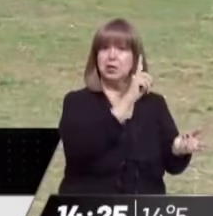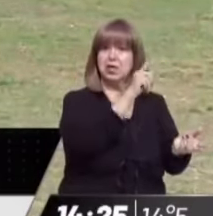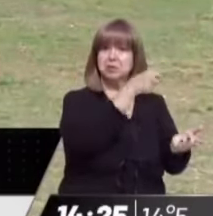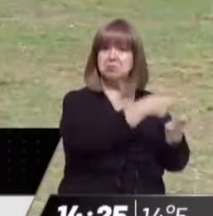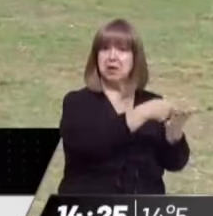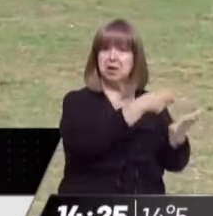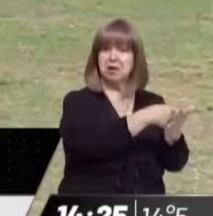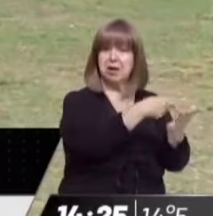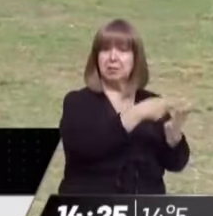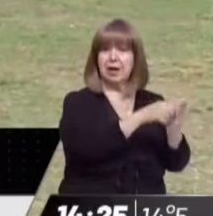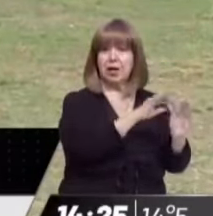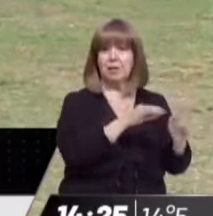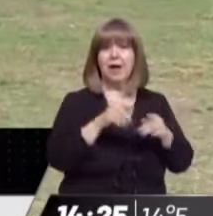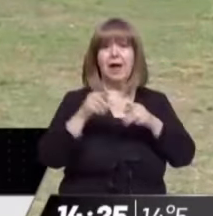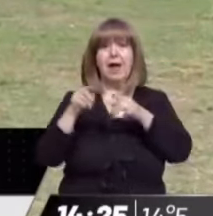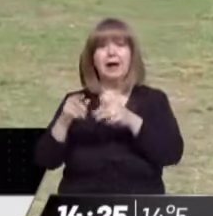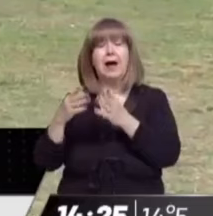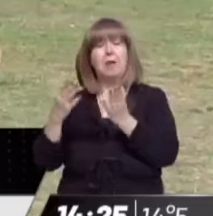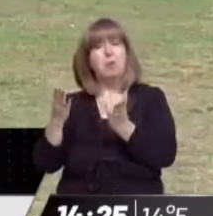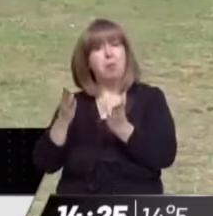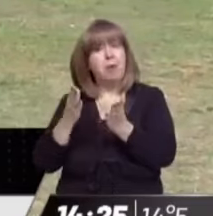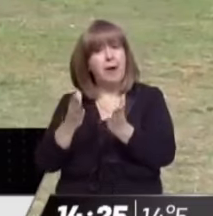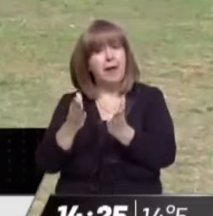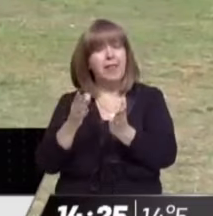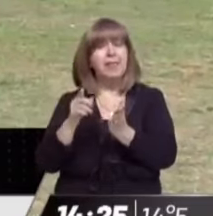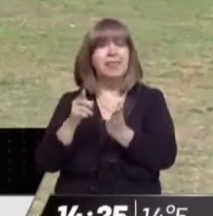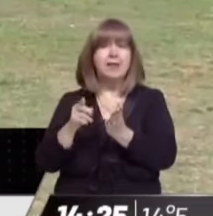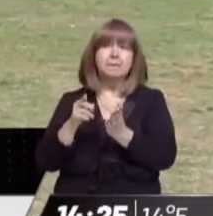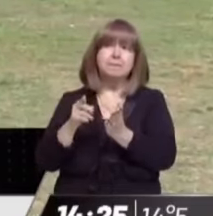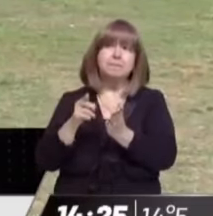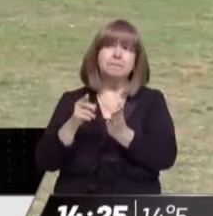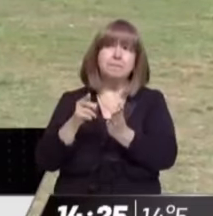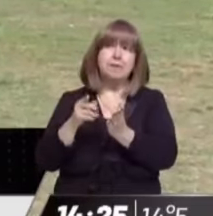poner algunos límites, como qué retribución le doy al